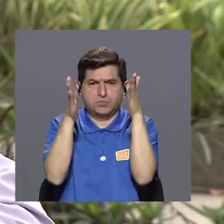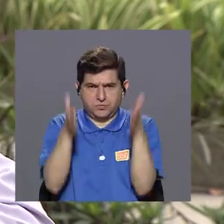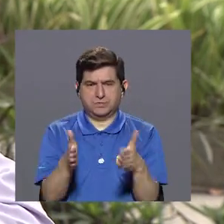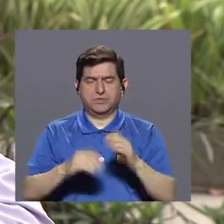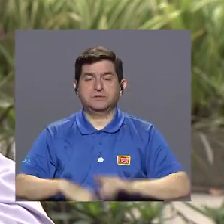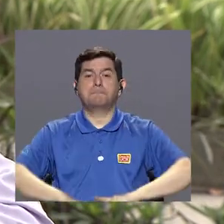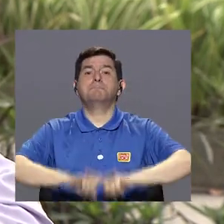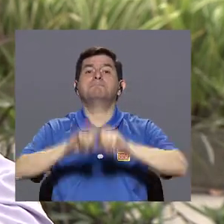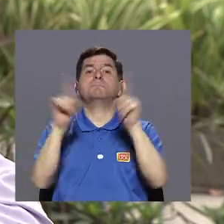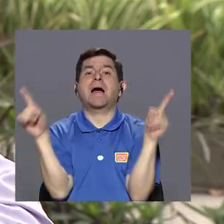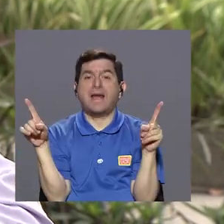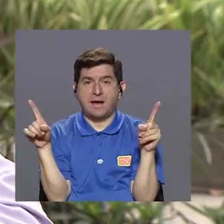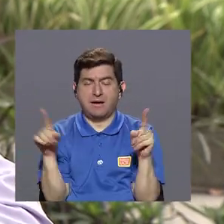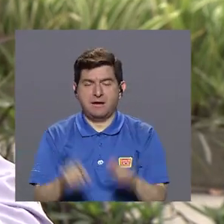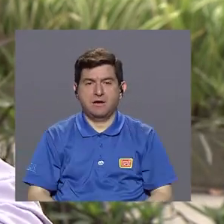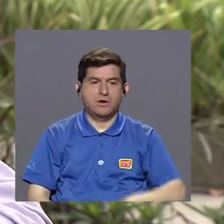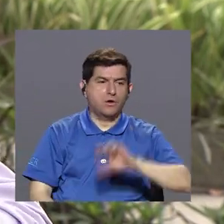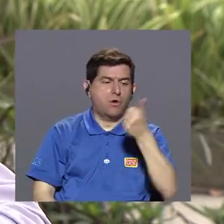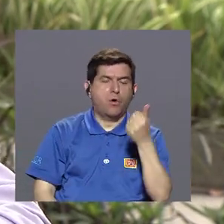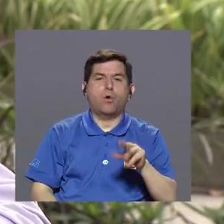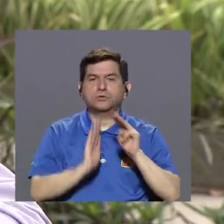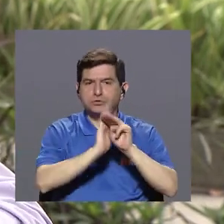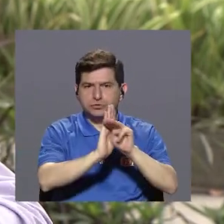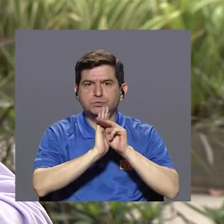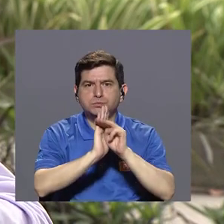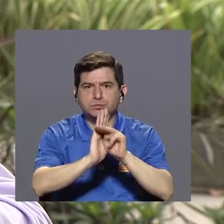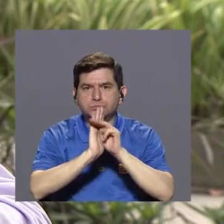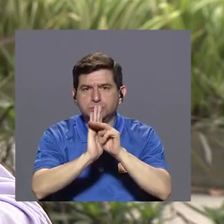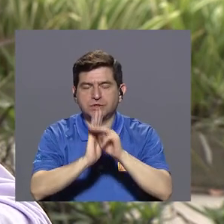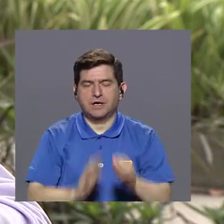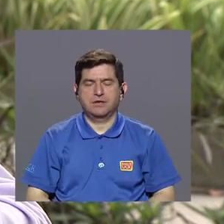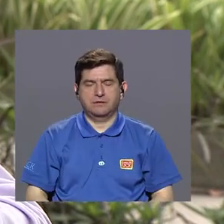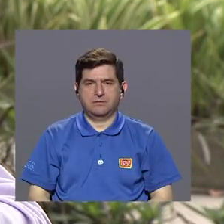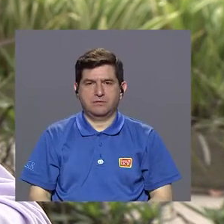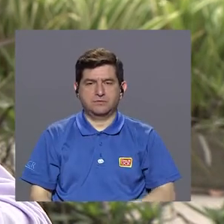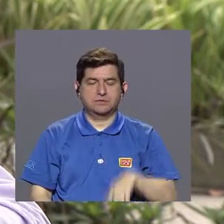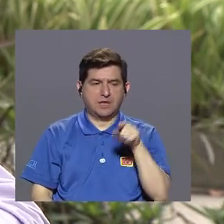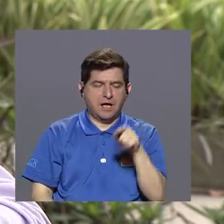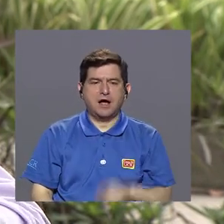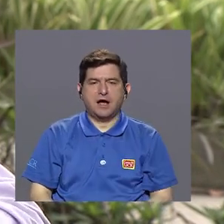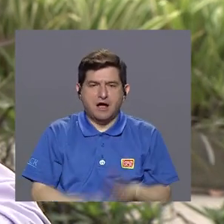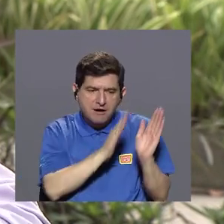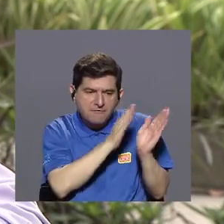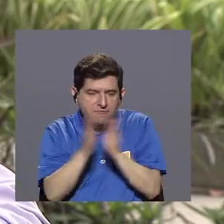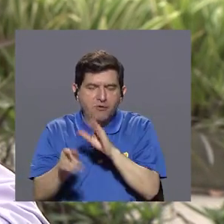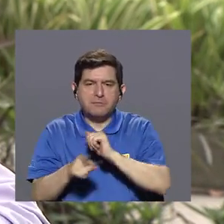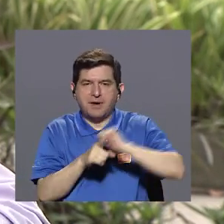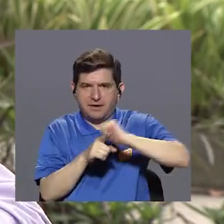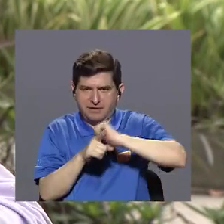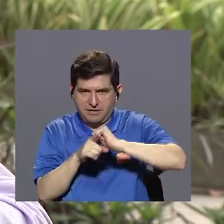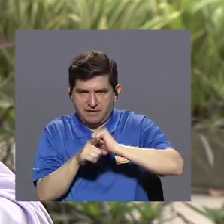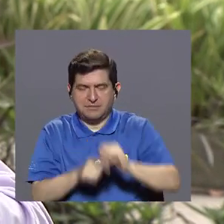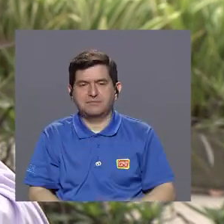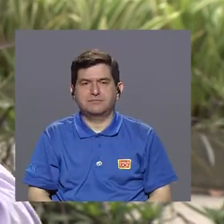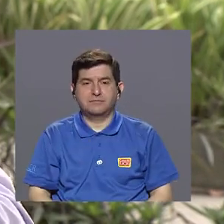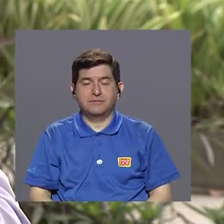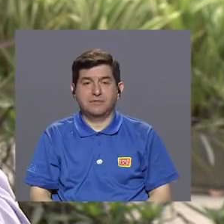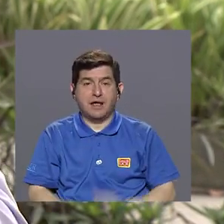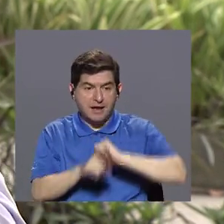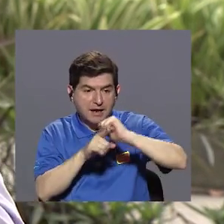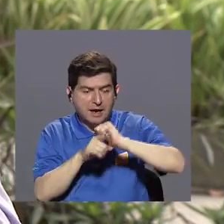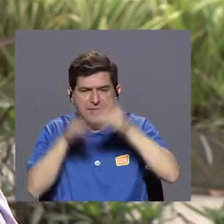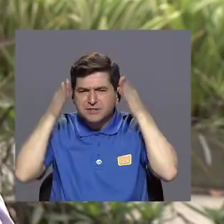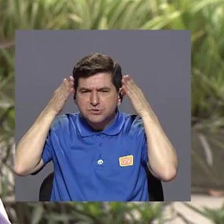estudiantes, uh-huh. pero también existen las otras modalidades a nivel, de formación y capacitación. Sea